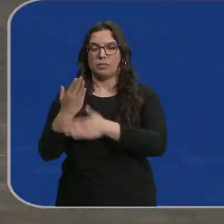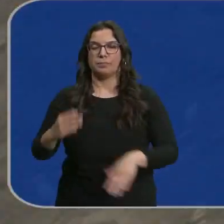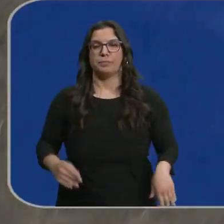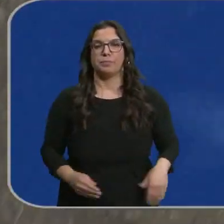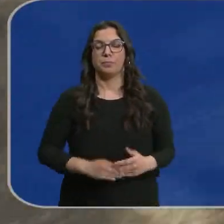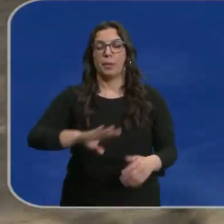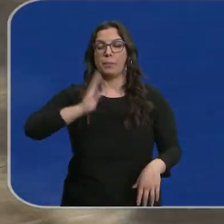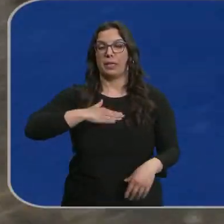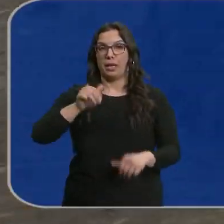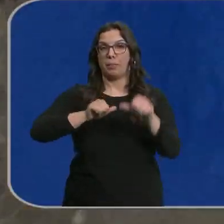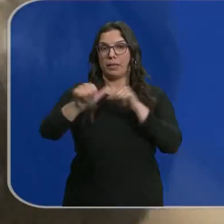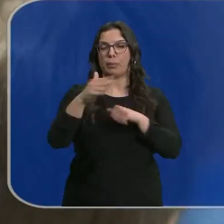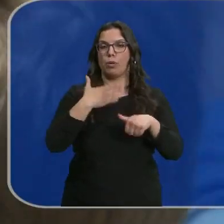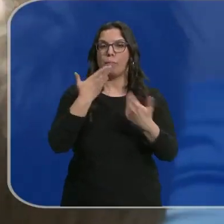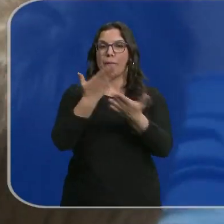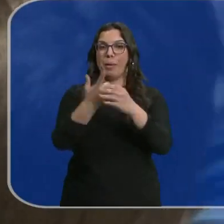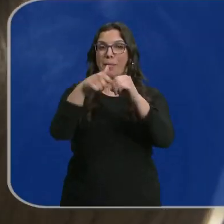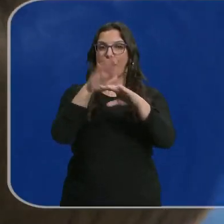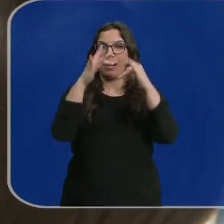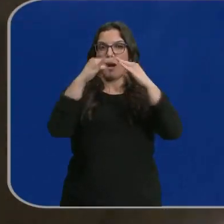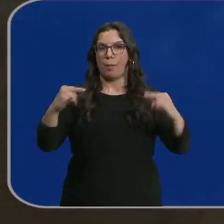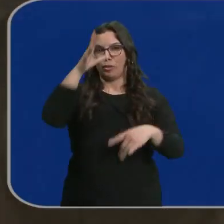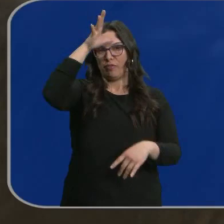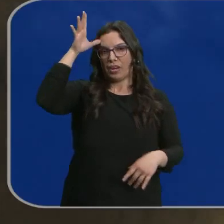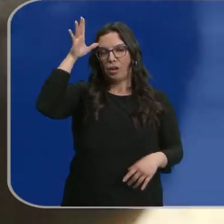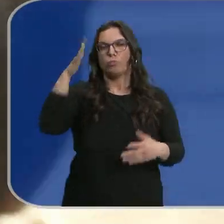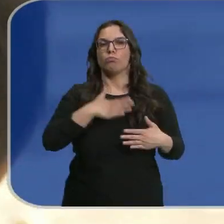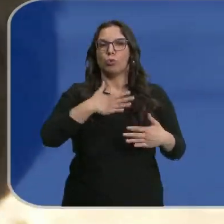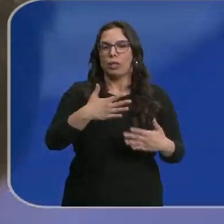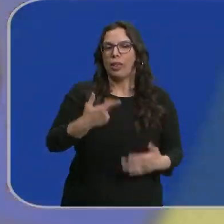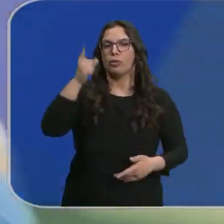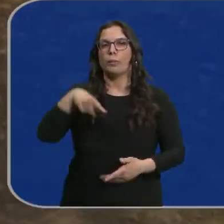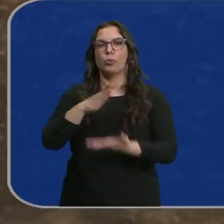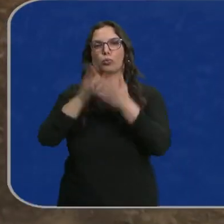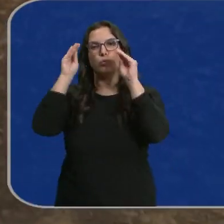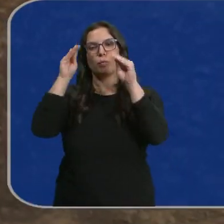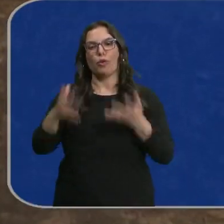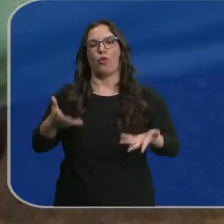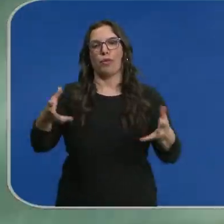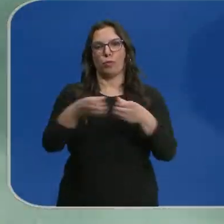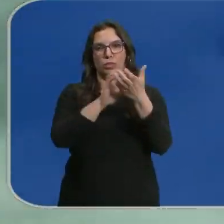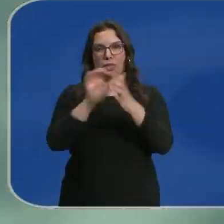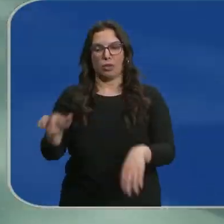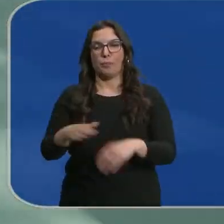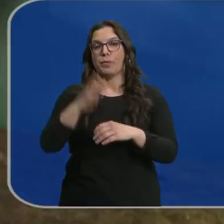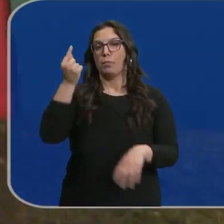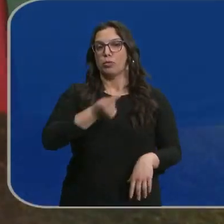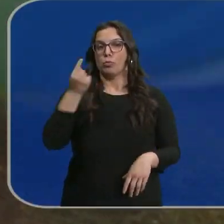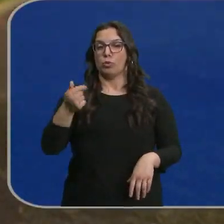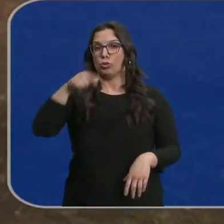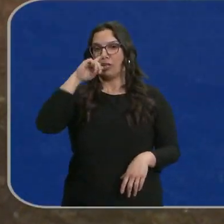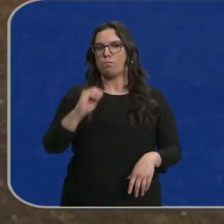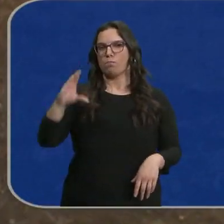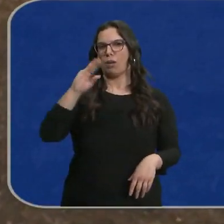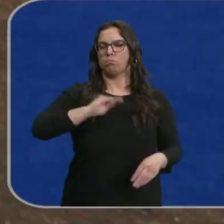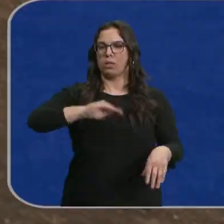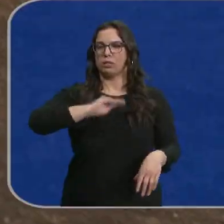A partir de mañana se podrá solicitar plaza para los campamentos de verano, campos de voluntariado y cursos de formación que ofrece la Junta. El presupuesto ha aumentado de